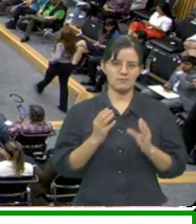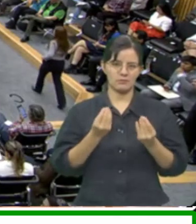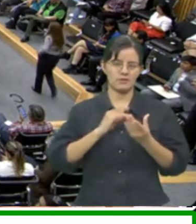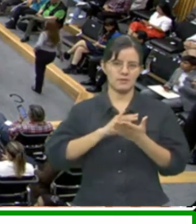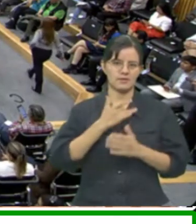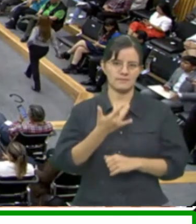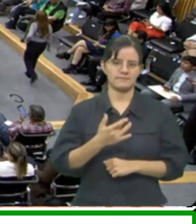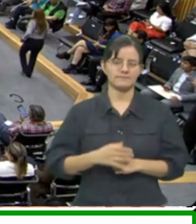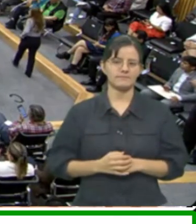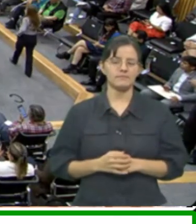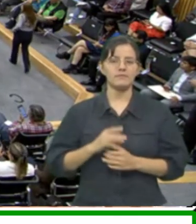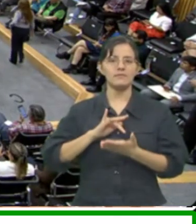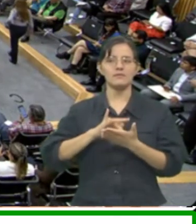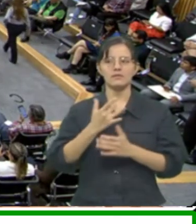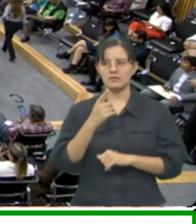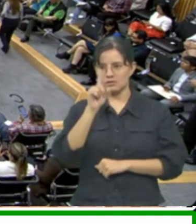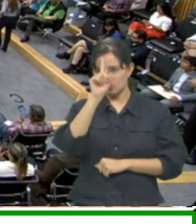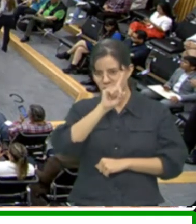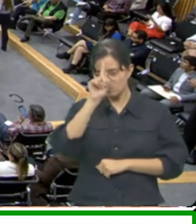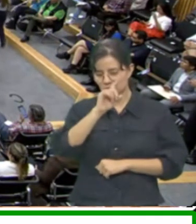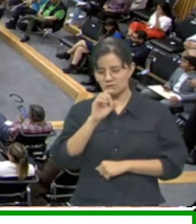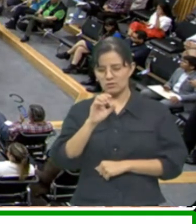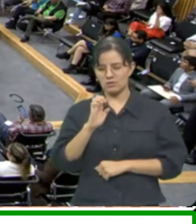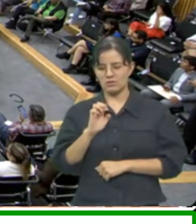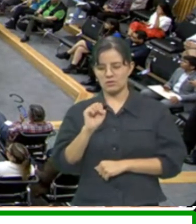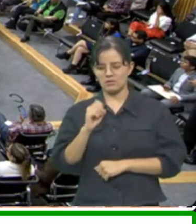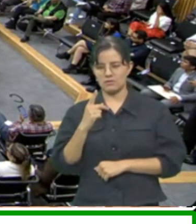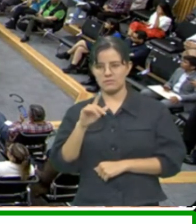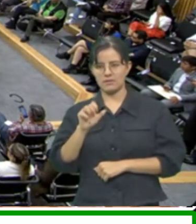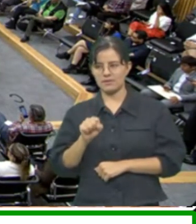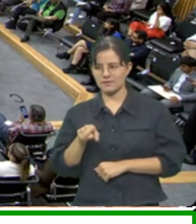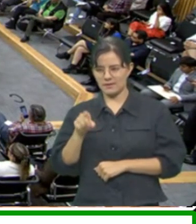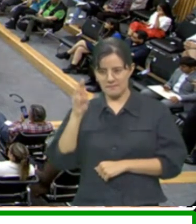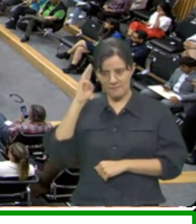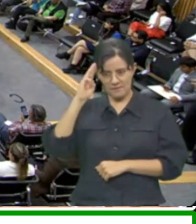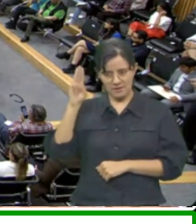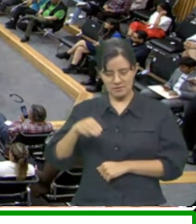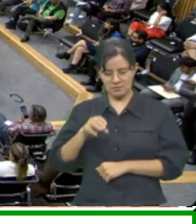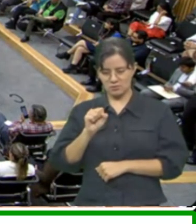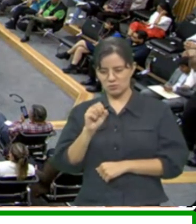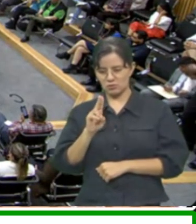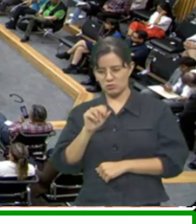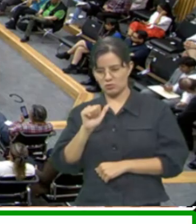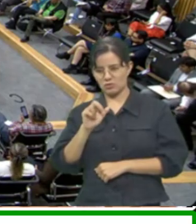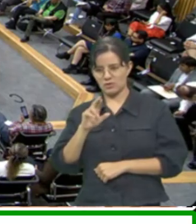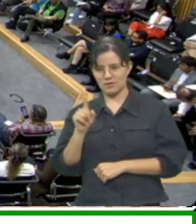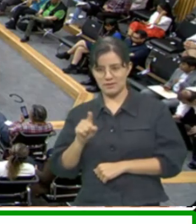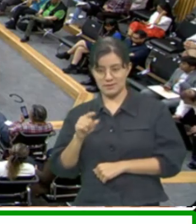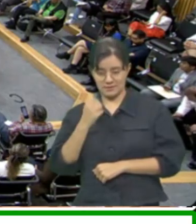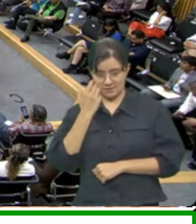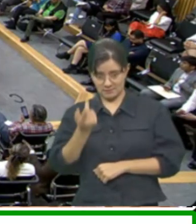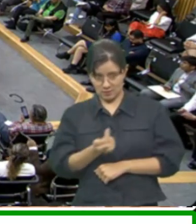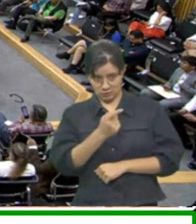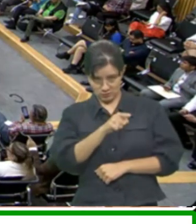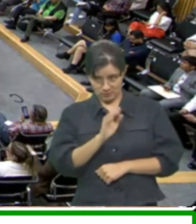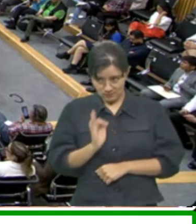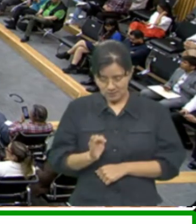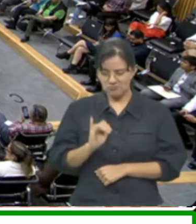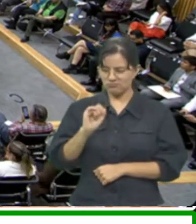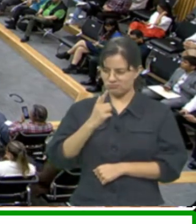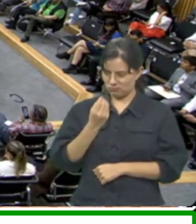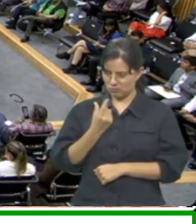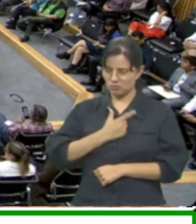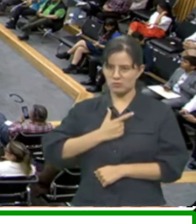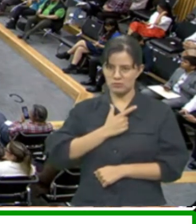Maestro Emilio Suárez le desea hacer una pregunta, ¿la acepta? Con muchísimo gusto. Adelante. Estimado consejero, con